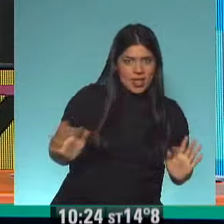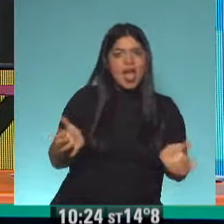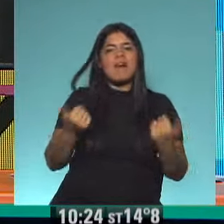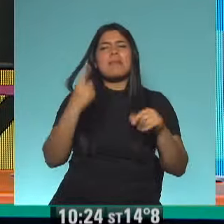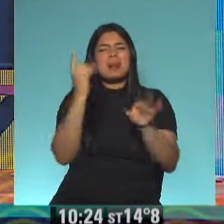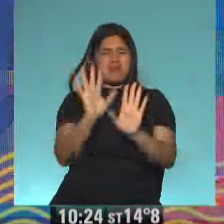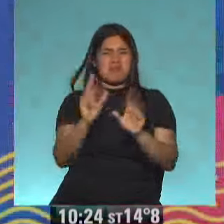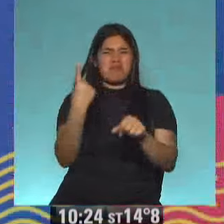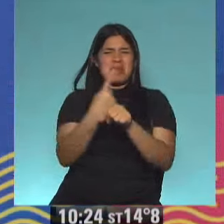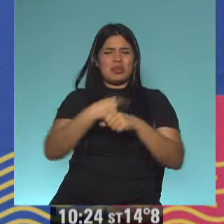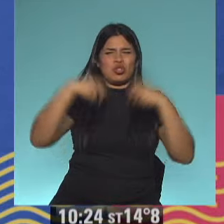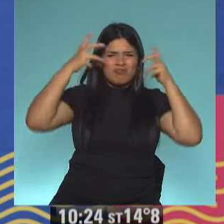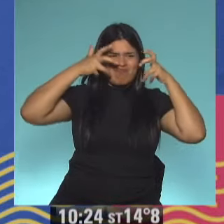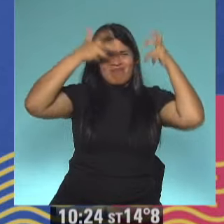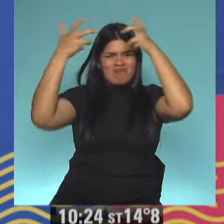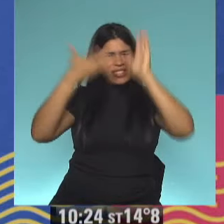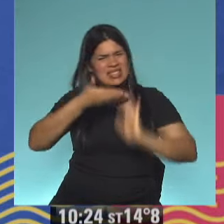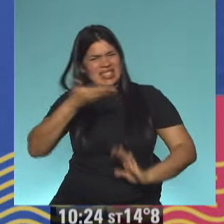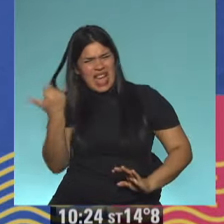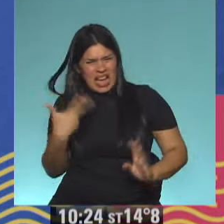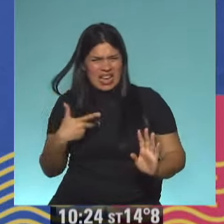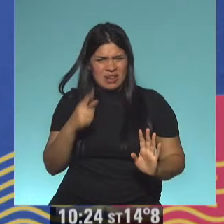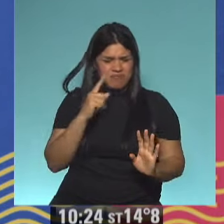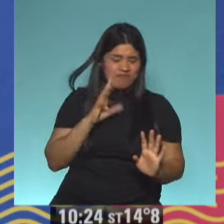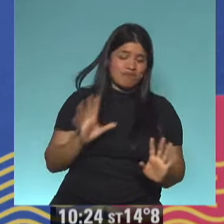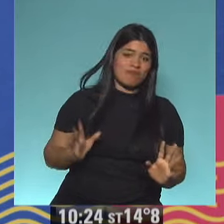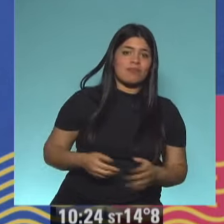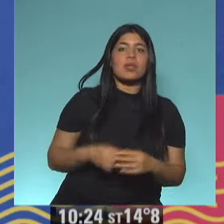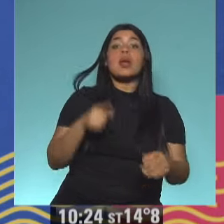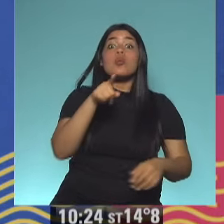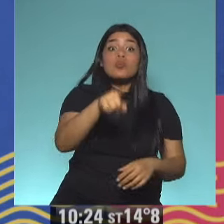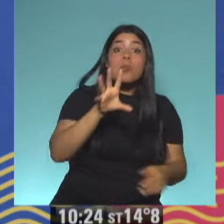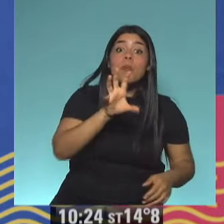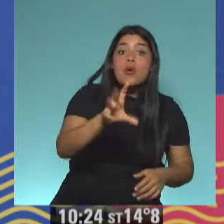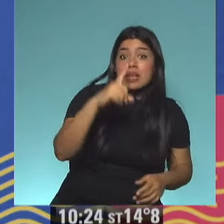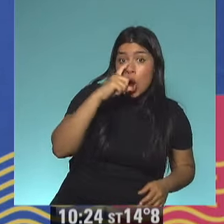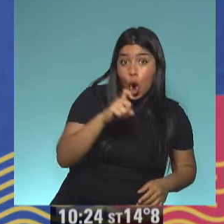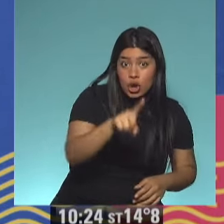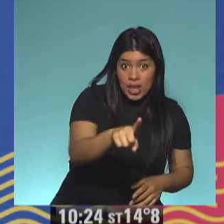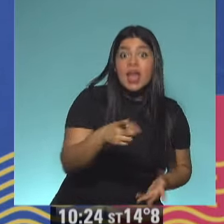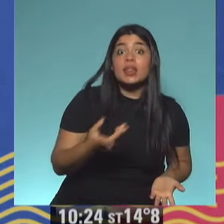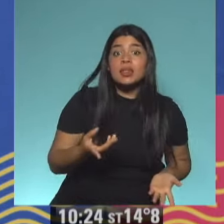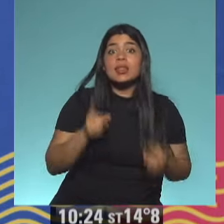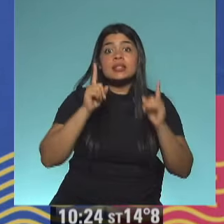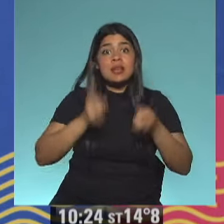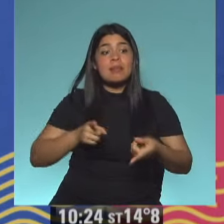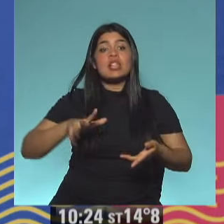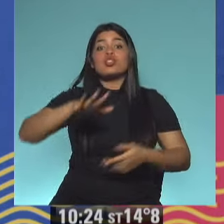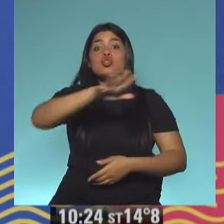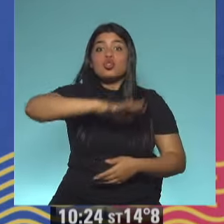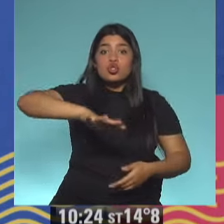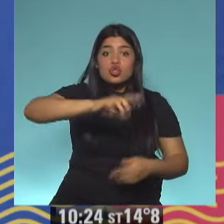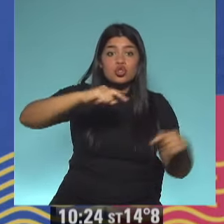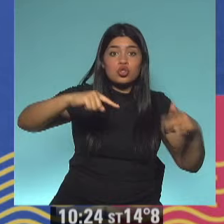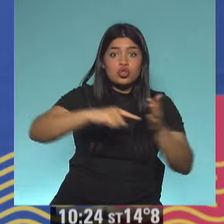que se me cae. Ahí está. Ahí va. Y ahí está Corrientes, la provincia de Corrientes y la ciudad de Corrientes,